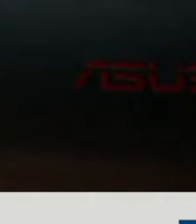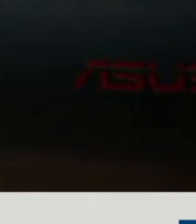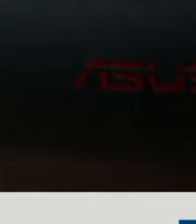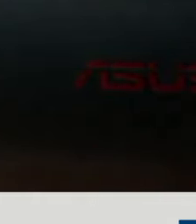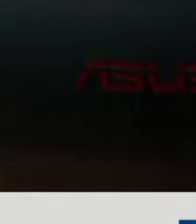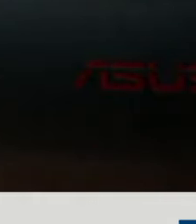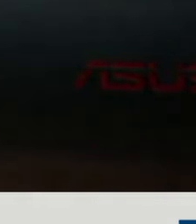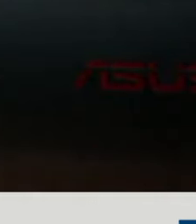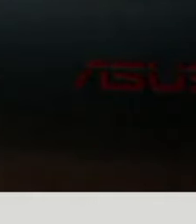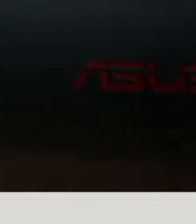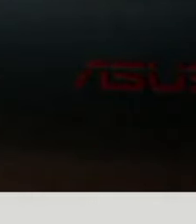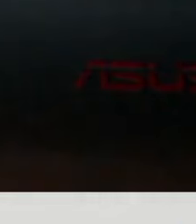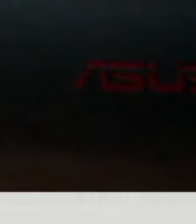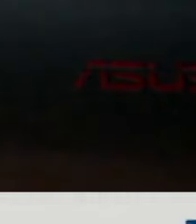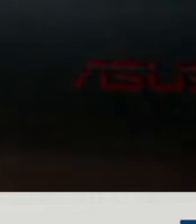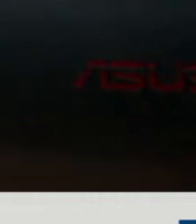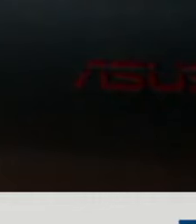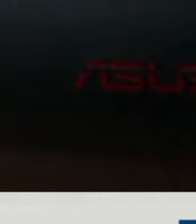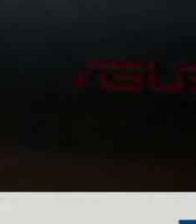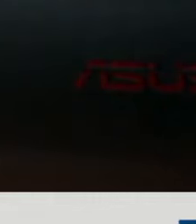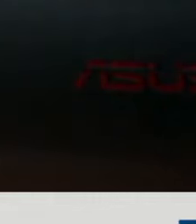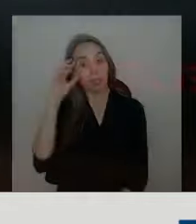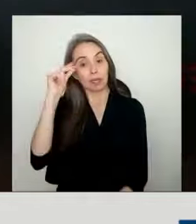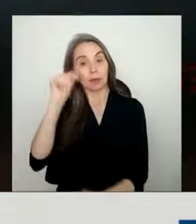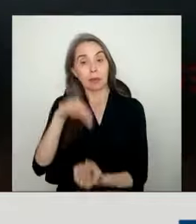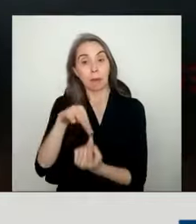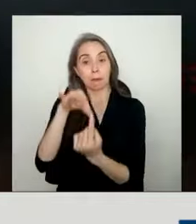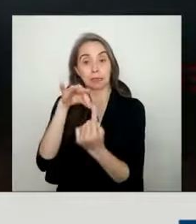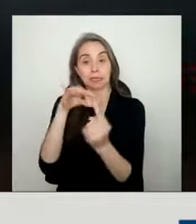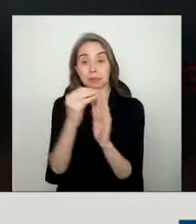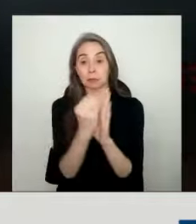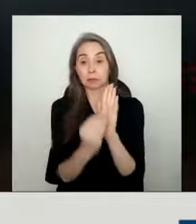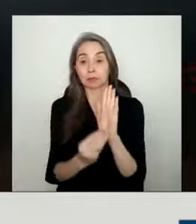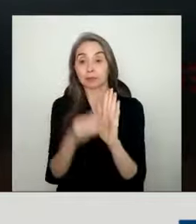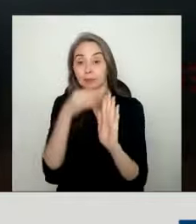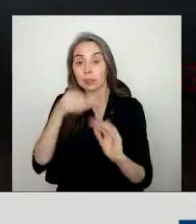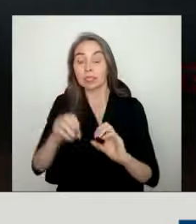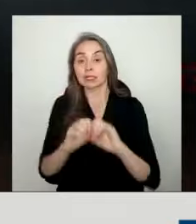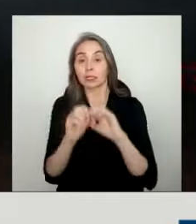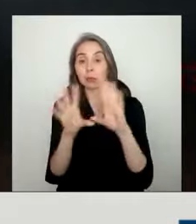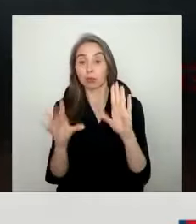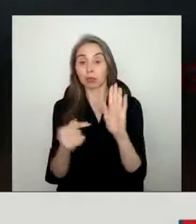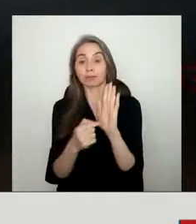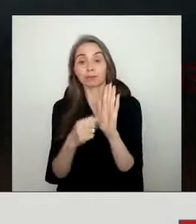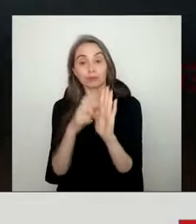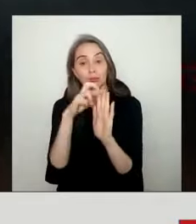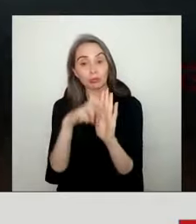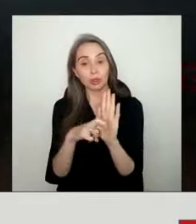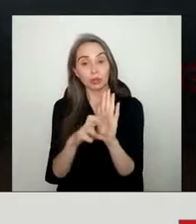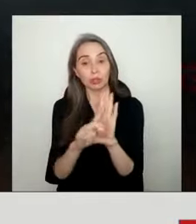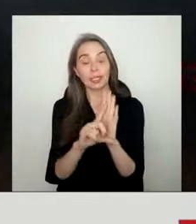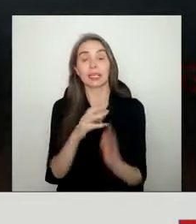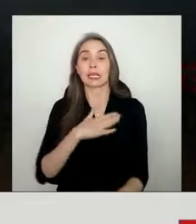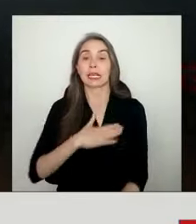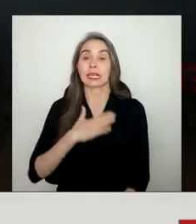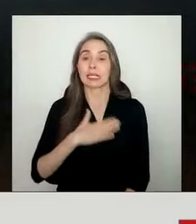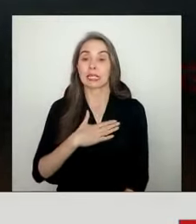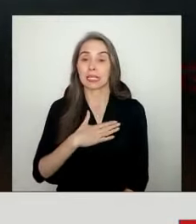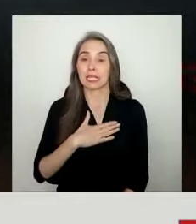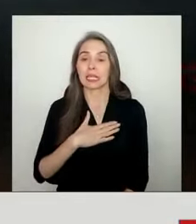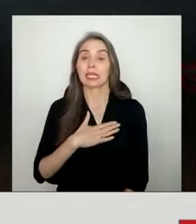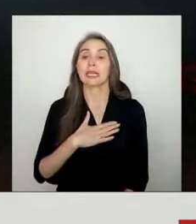creo que la idea matriz dice que claramente que con este proyecto se pretende aumentar la legitimidad de